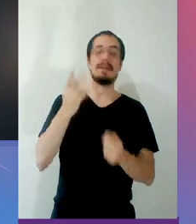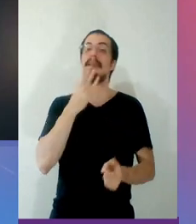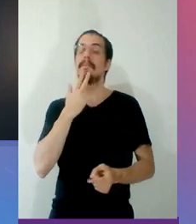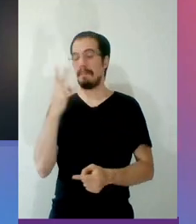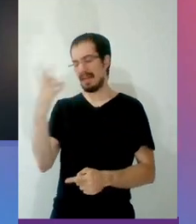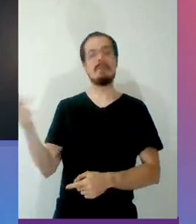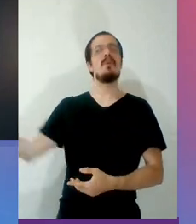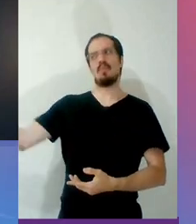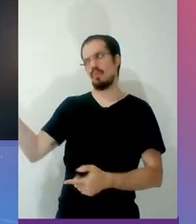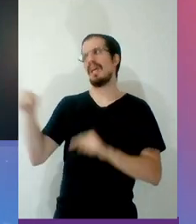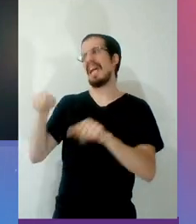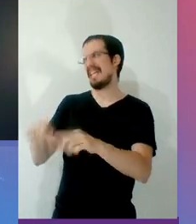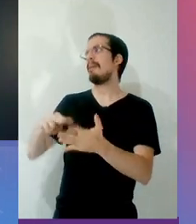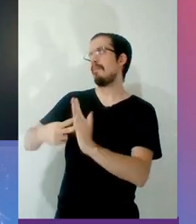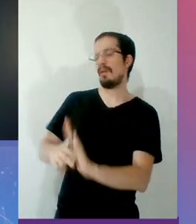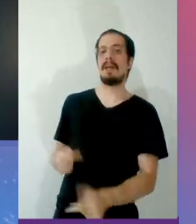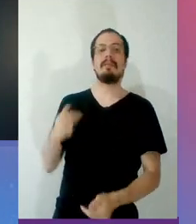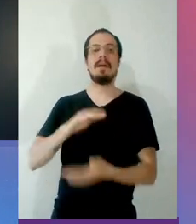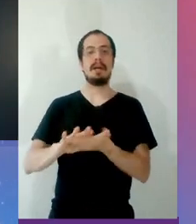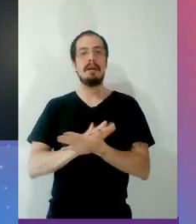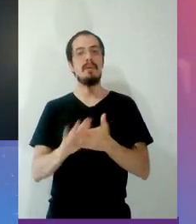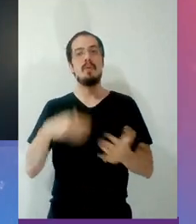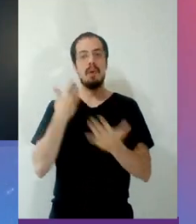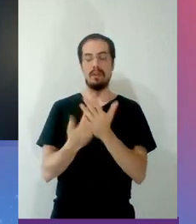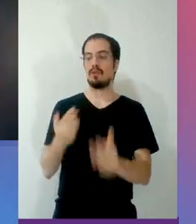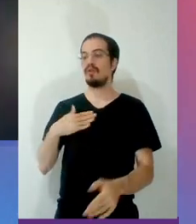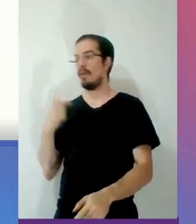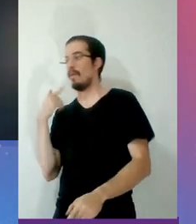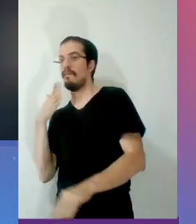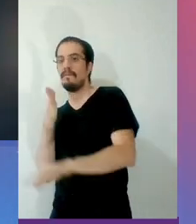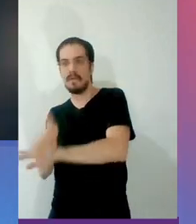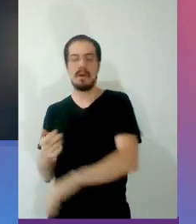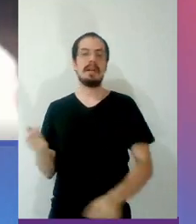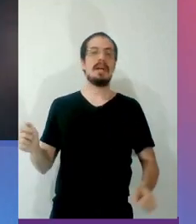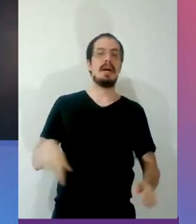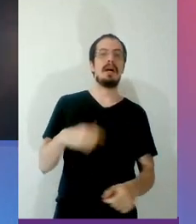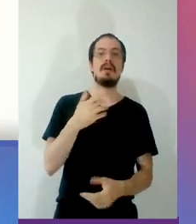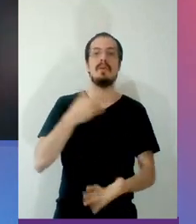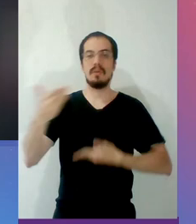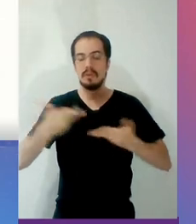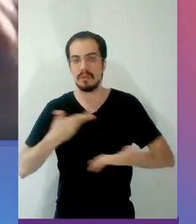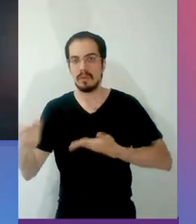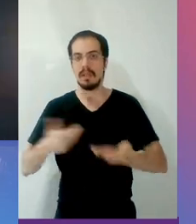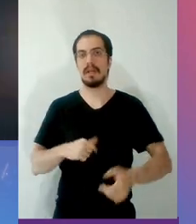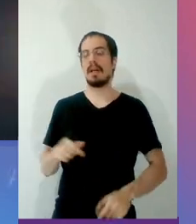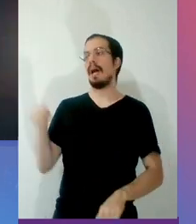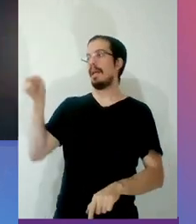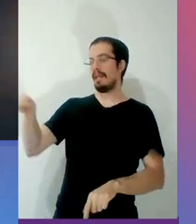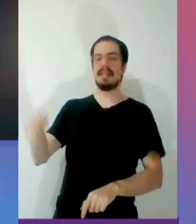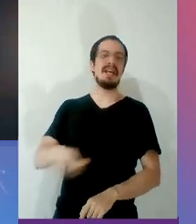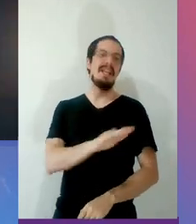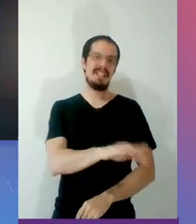mamá consulta y vuelve a consultar y vuelve a consultar, es porque el chico tiene algo, porque algo está viendo que no está